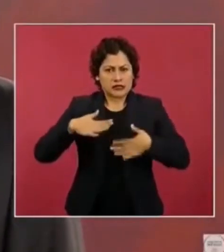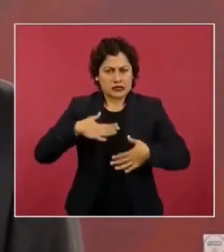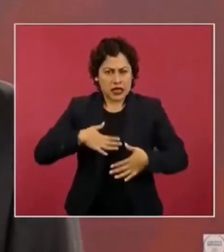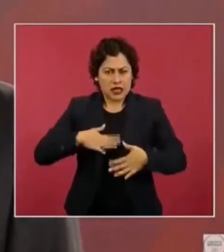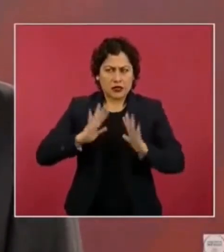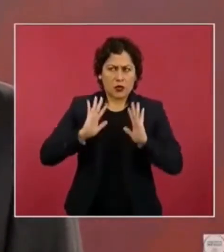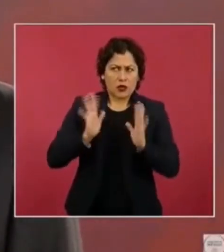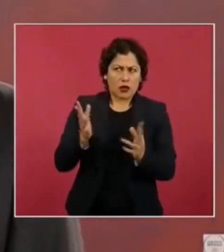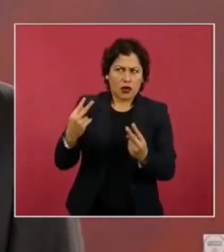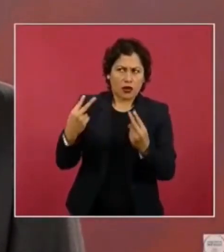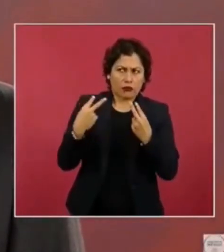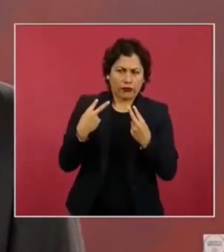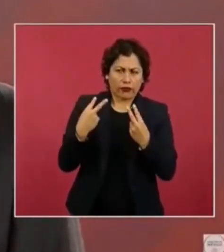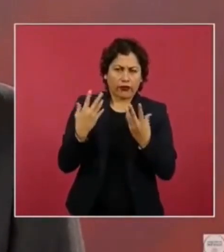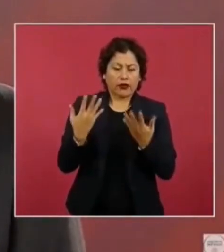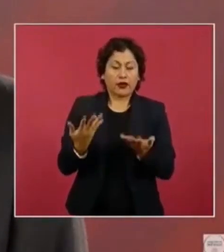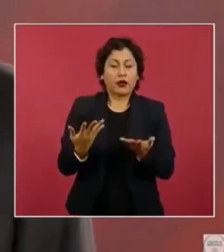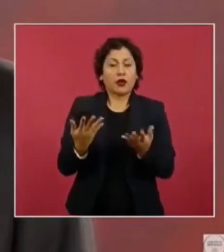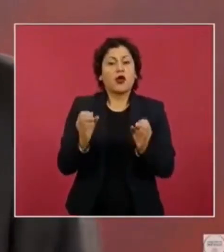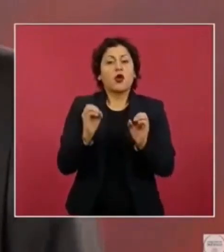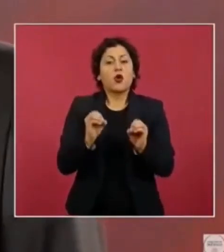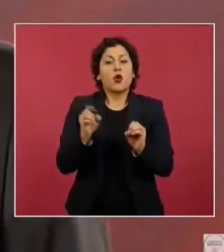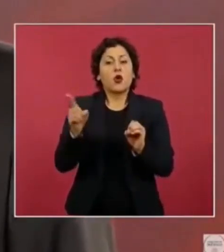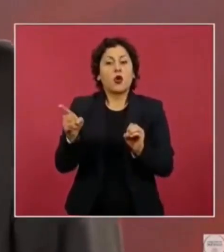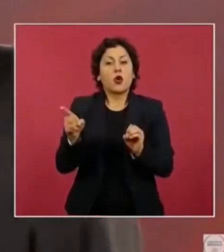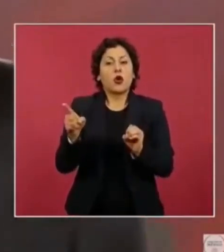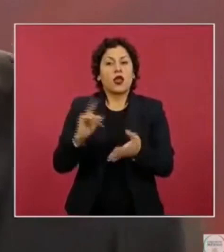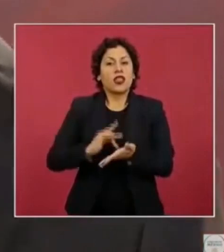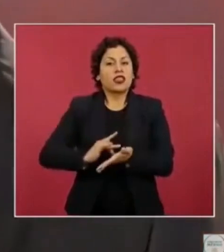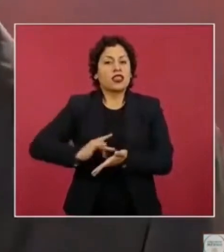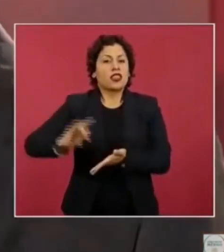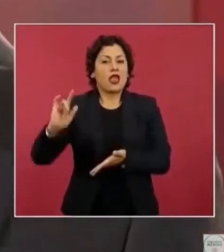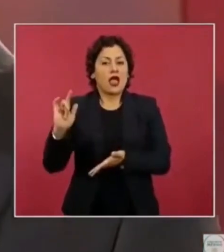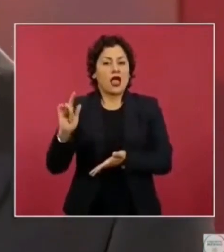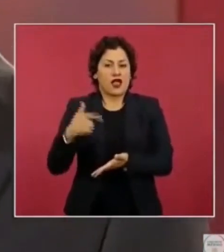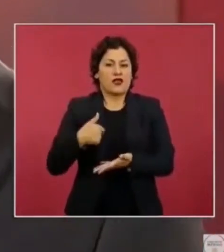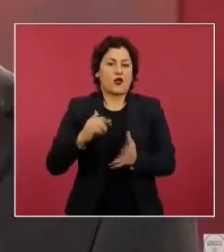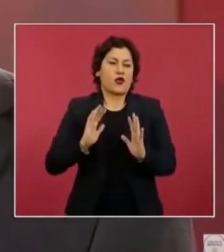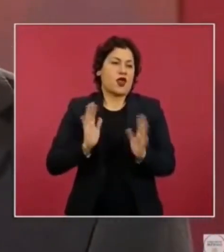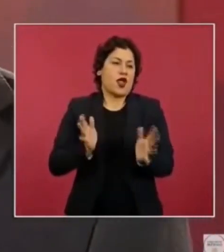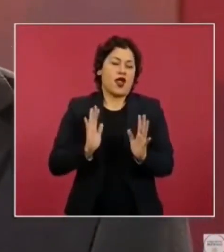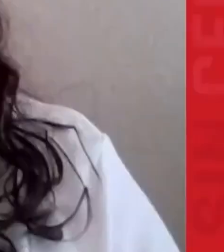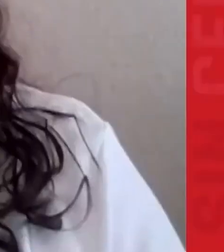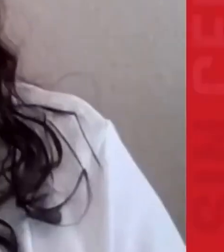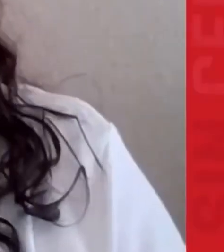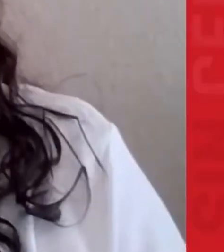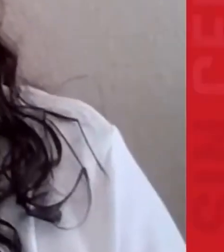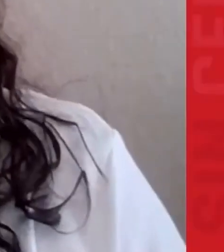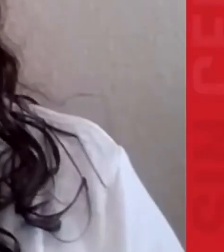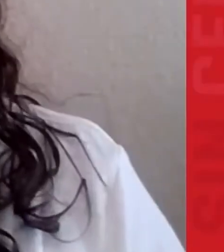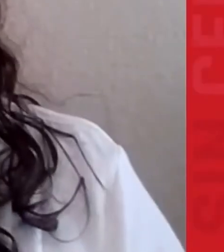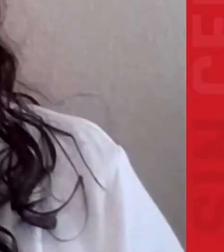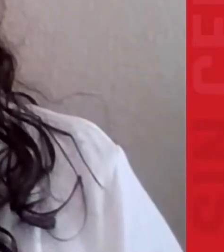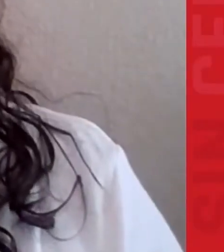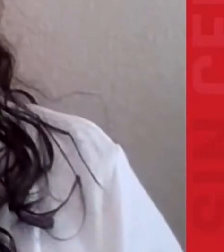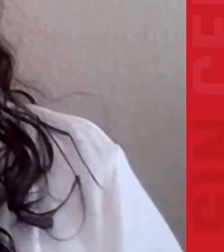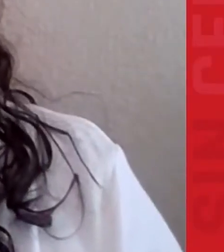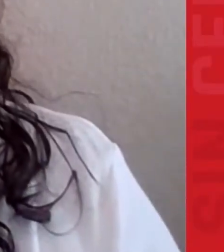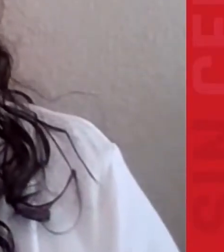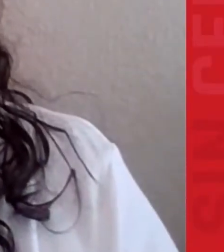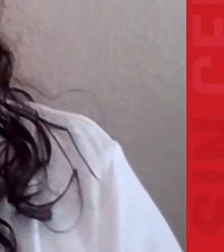de chipilín, no sé, una torta, una guajolota, para que vieran lo que verdaderamente es comer un manjar. Pero al final pues sí,